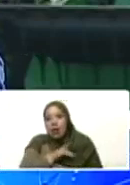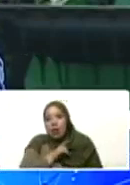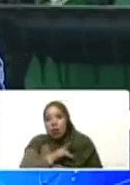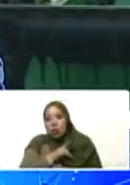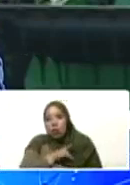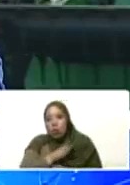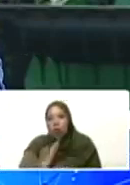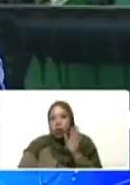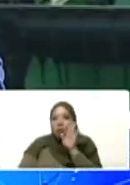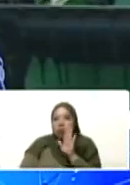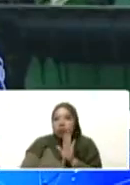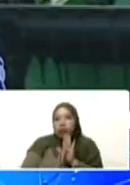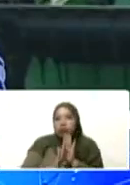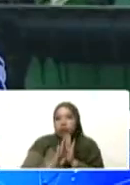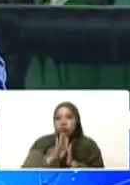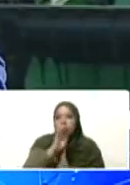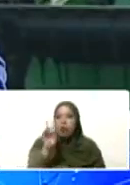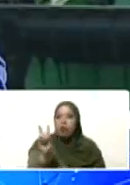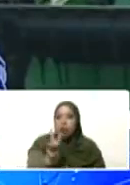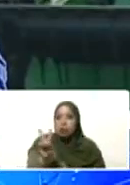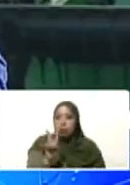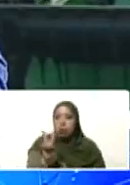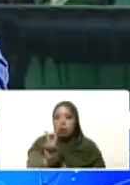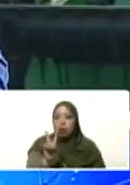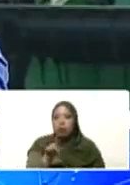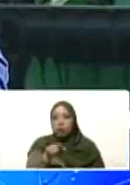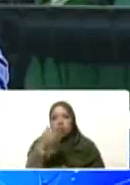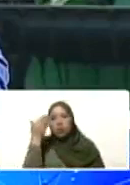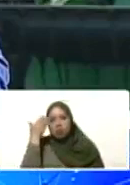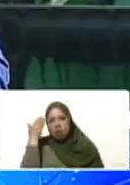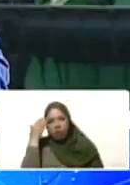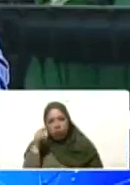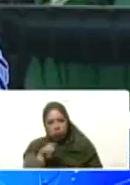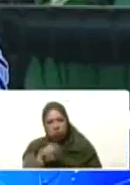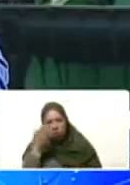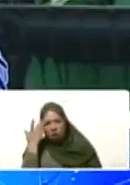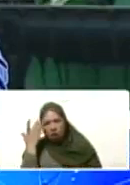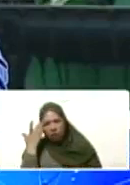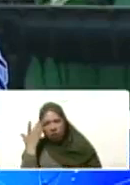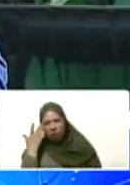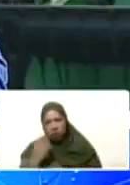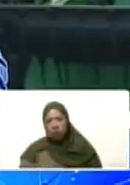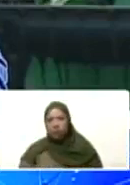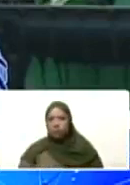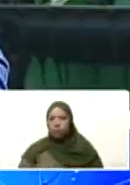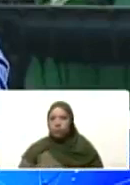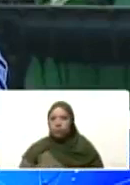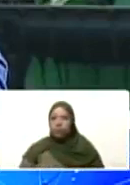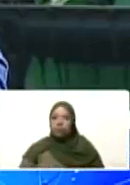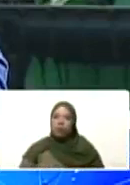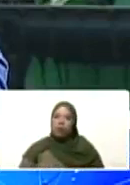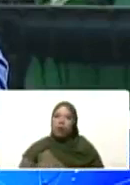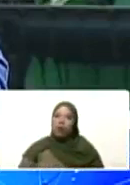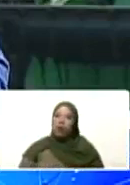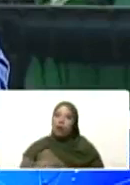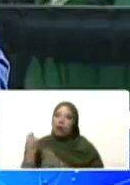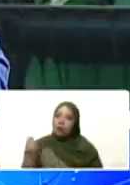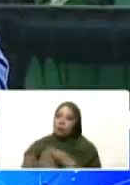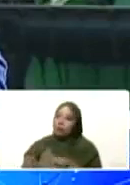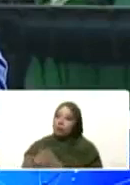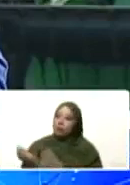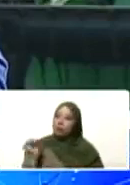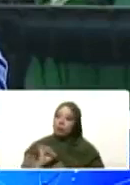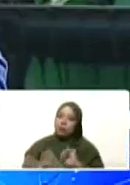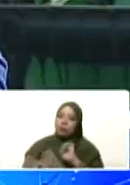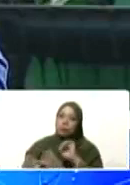recuperación económica del país. Ustedes saben, ¿verdad? Hay sectores minoritarios que conspiran contra